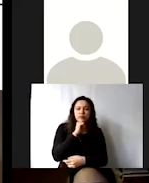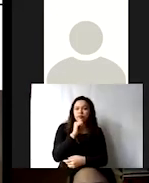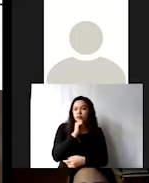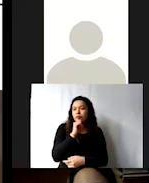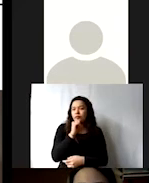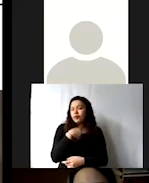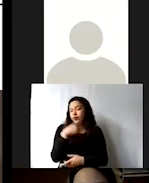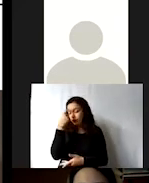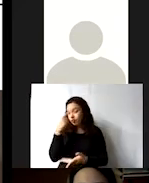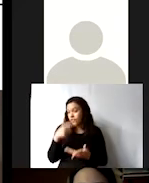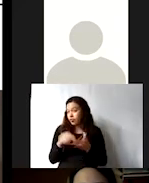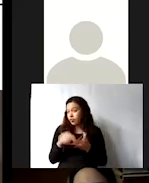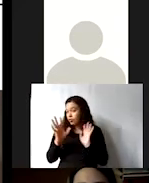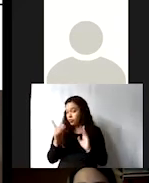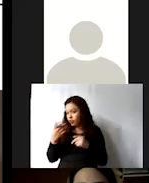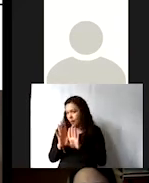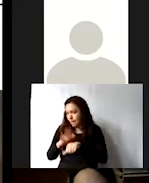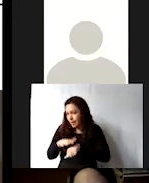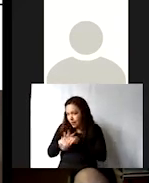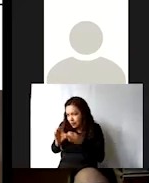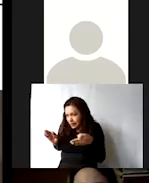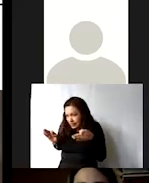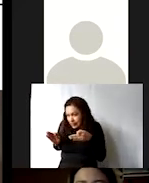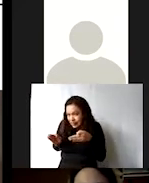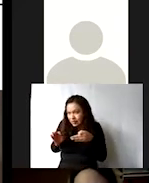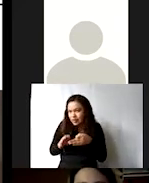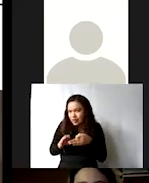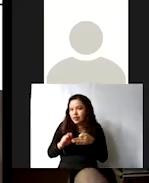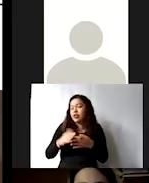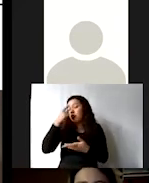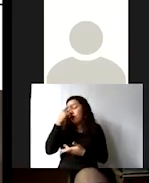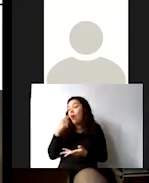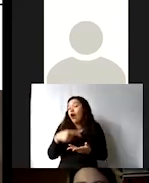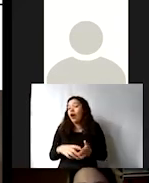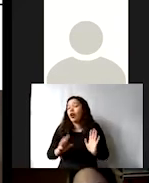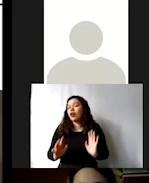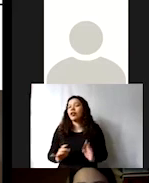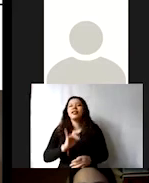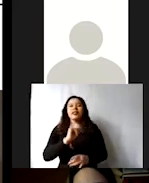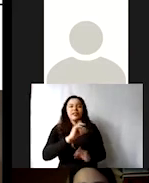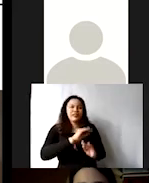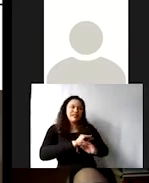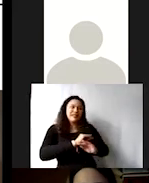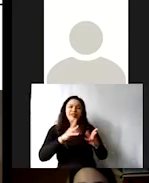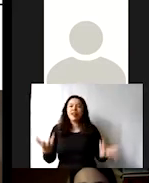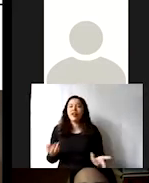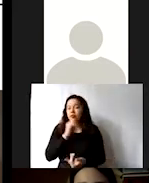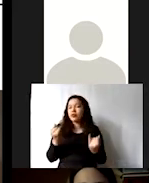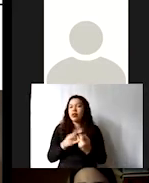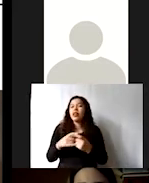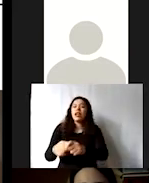intuyo que ya nos estamos acercando, a eso, porque también es